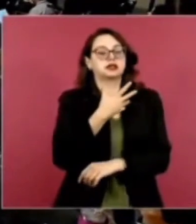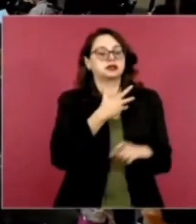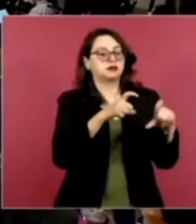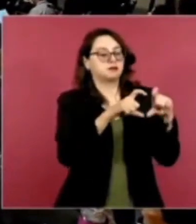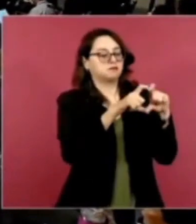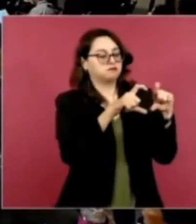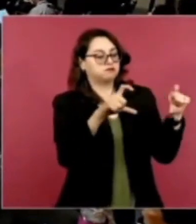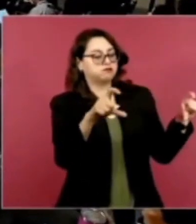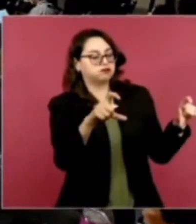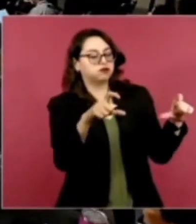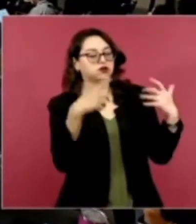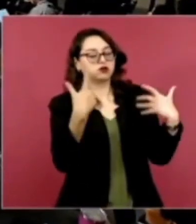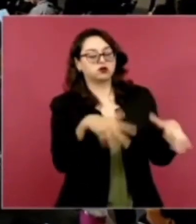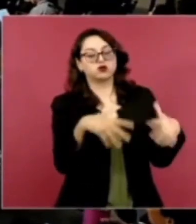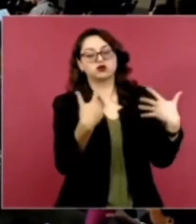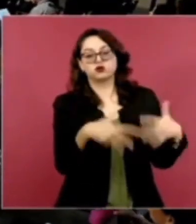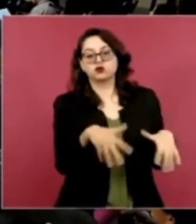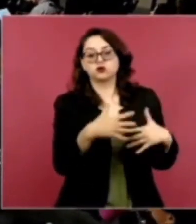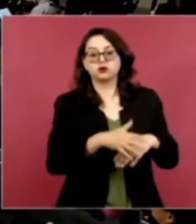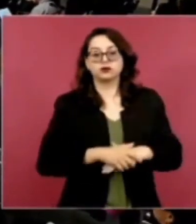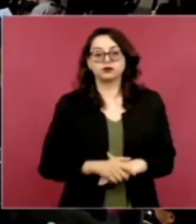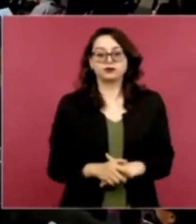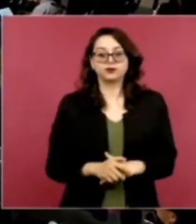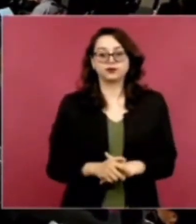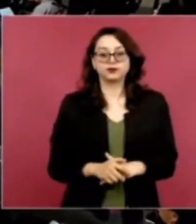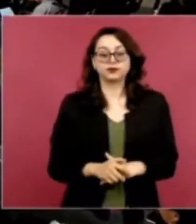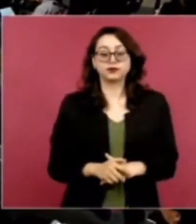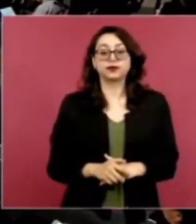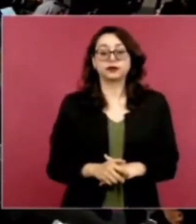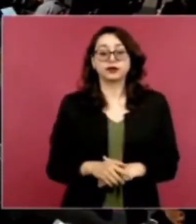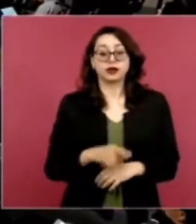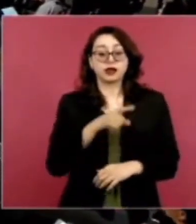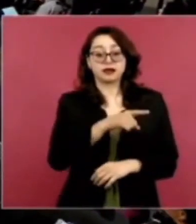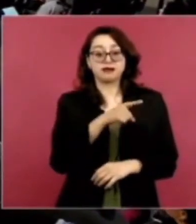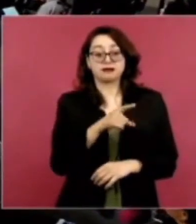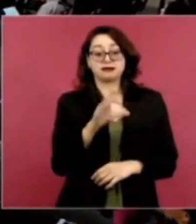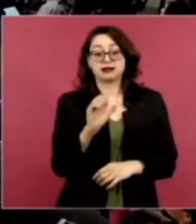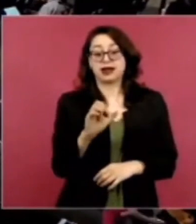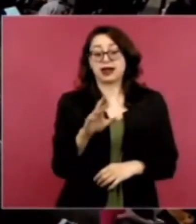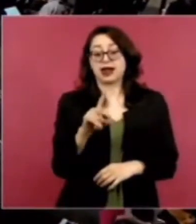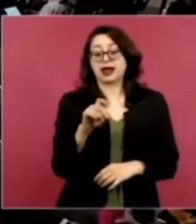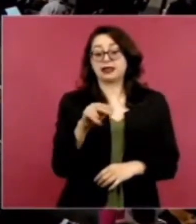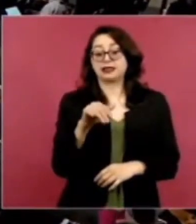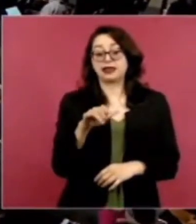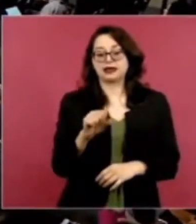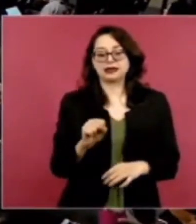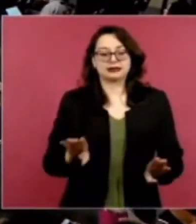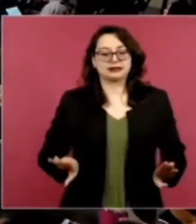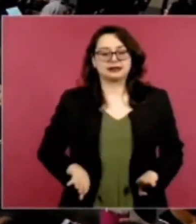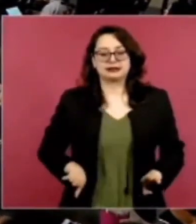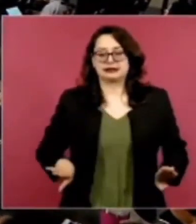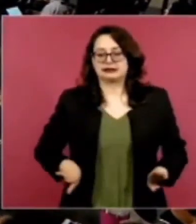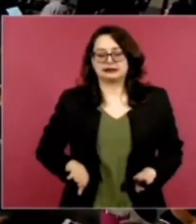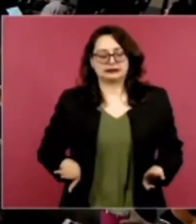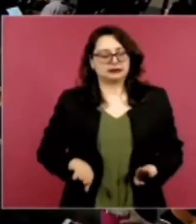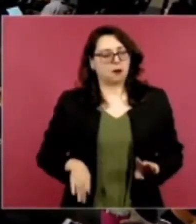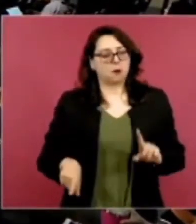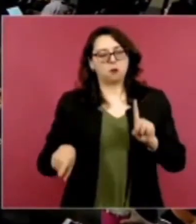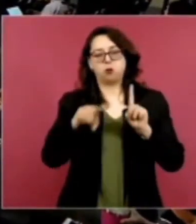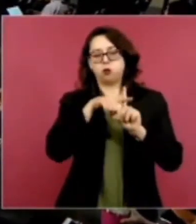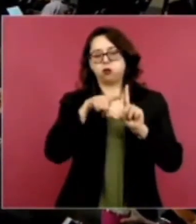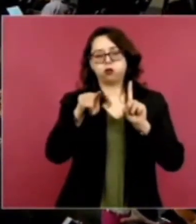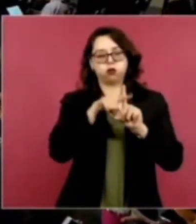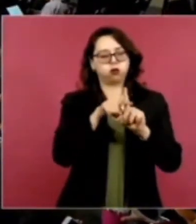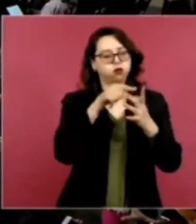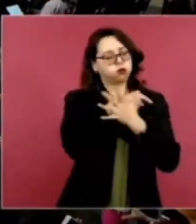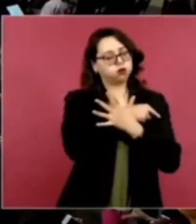de tantas cosas buenas, de tantas virtudes del general Cárdenas? Este párrafo